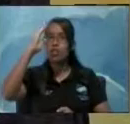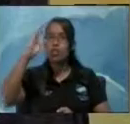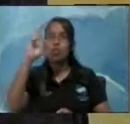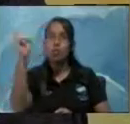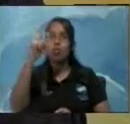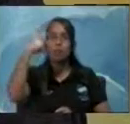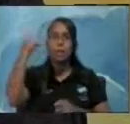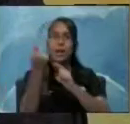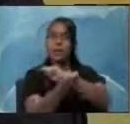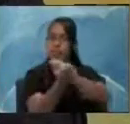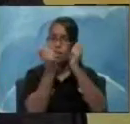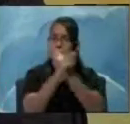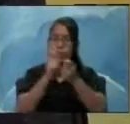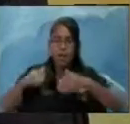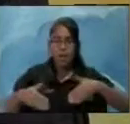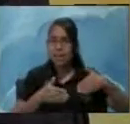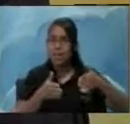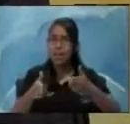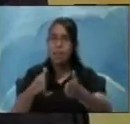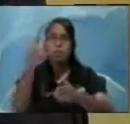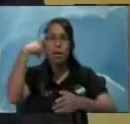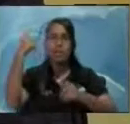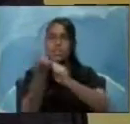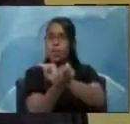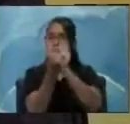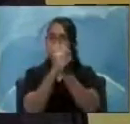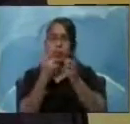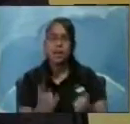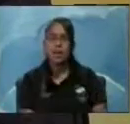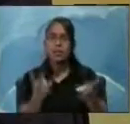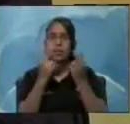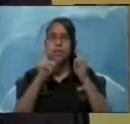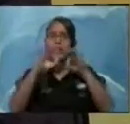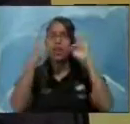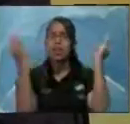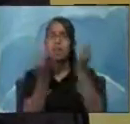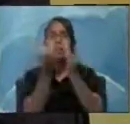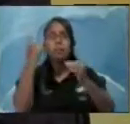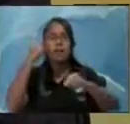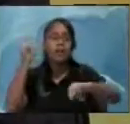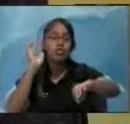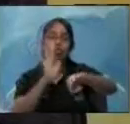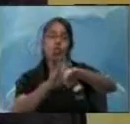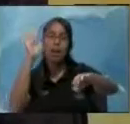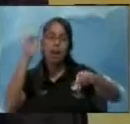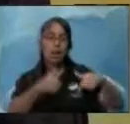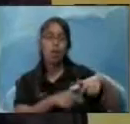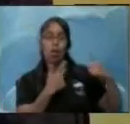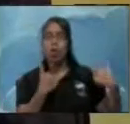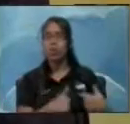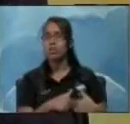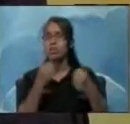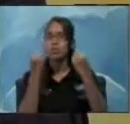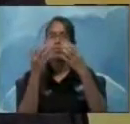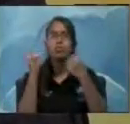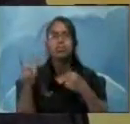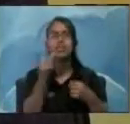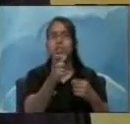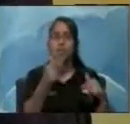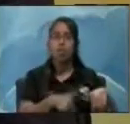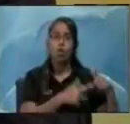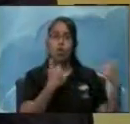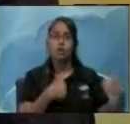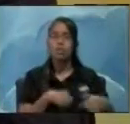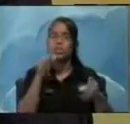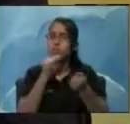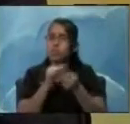transformar el camino para transformar la vida de la familia para tocar el corazón de mucha gente que tiene sus corazones duros